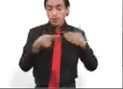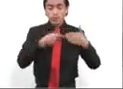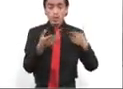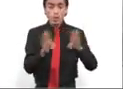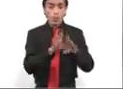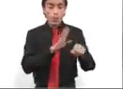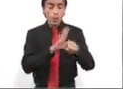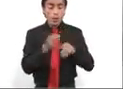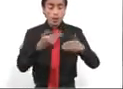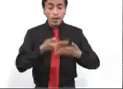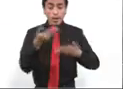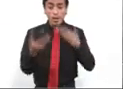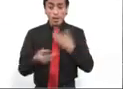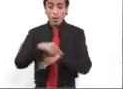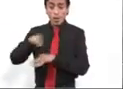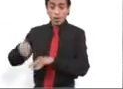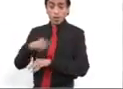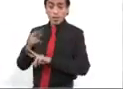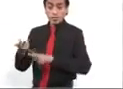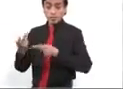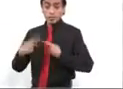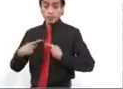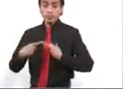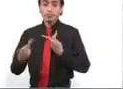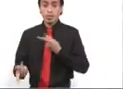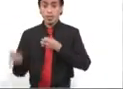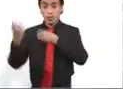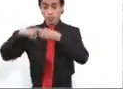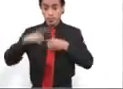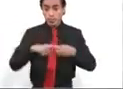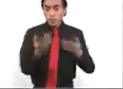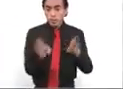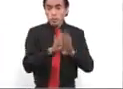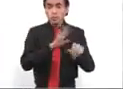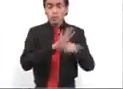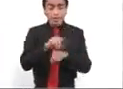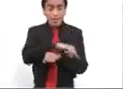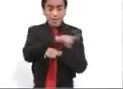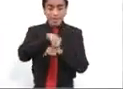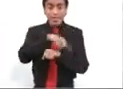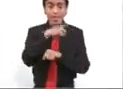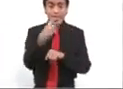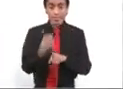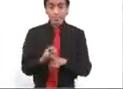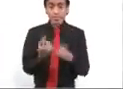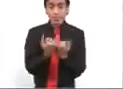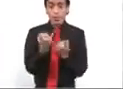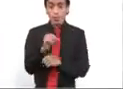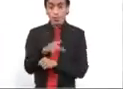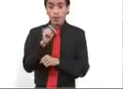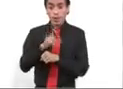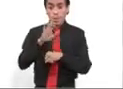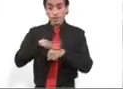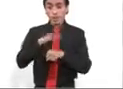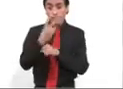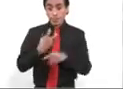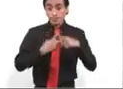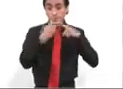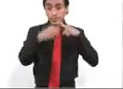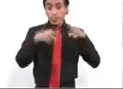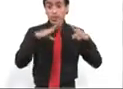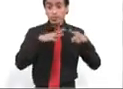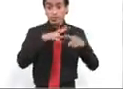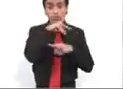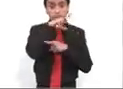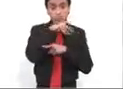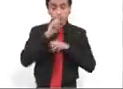incluir ahora a concesionarios a partir de la chaterrización de unidades y que es una forma de trabajo que continuaremos también en la extensión hacia